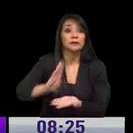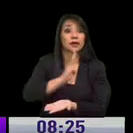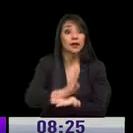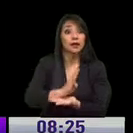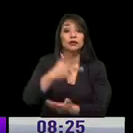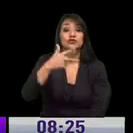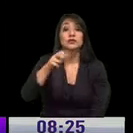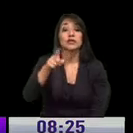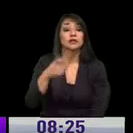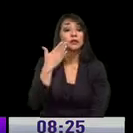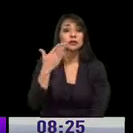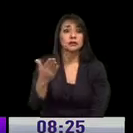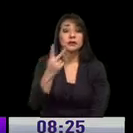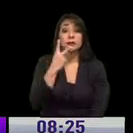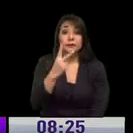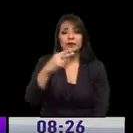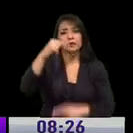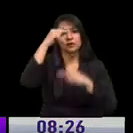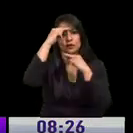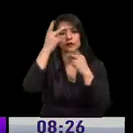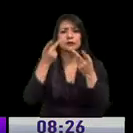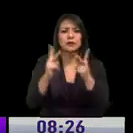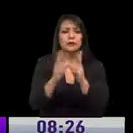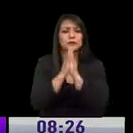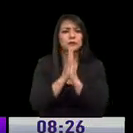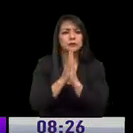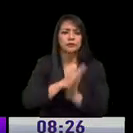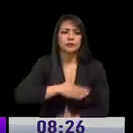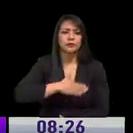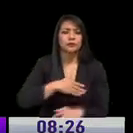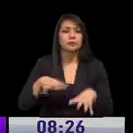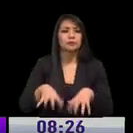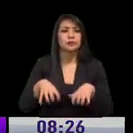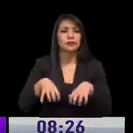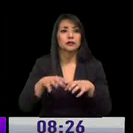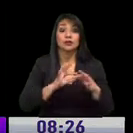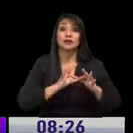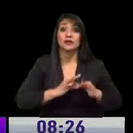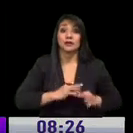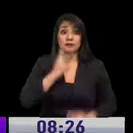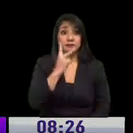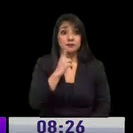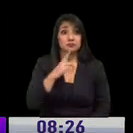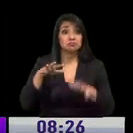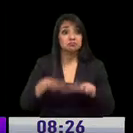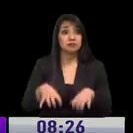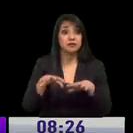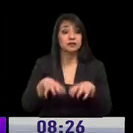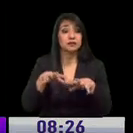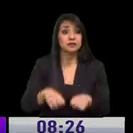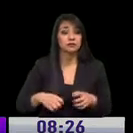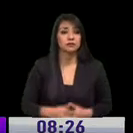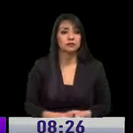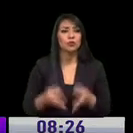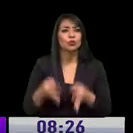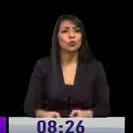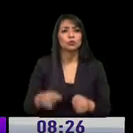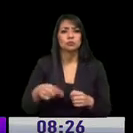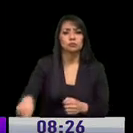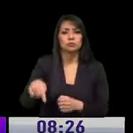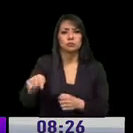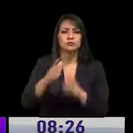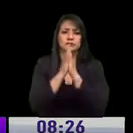no sé por dónde vive, ven el noticiero. Este es, creo que es Calderón. Miren, este es el peludo que se salió. Miren, ahí